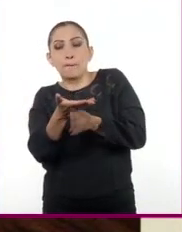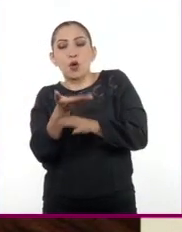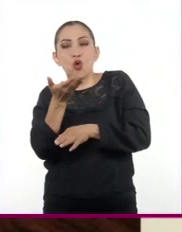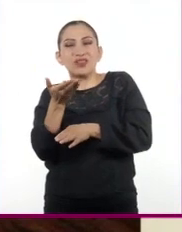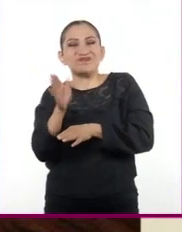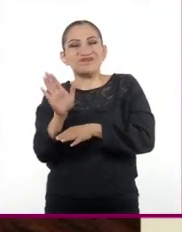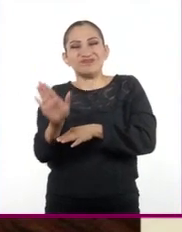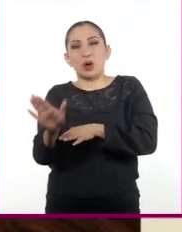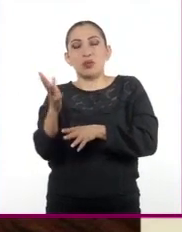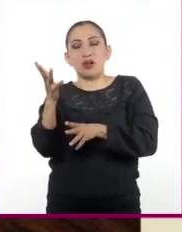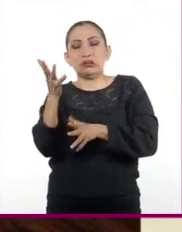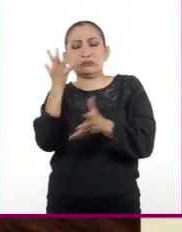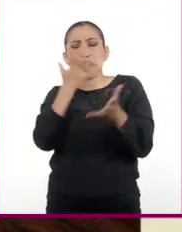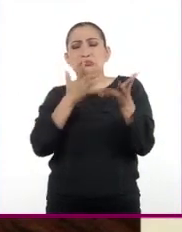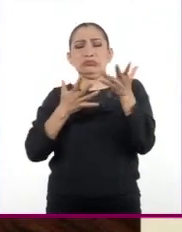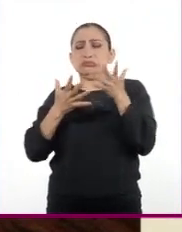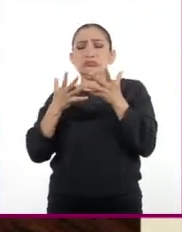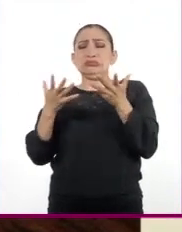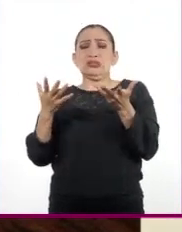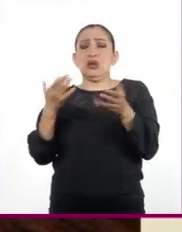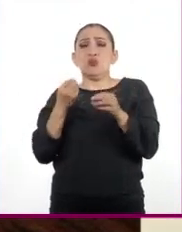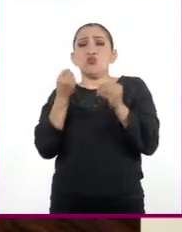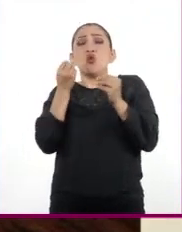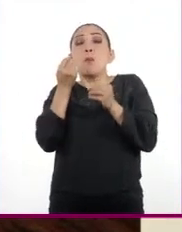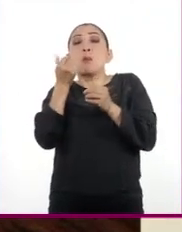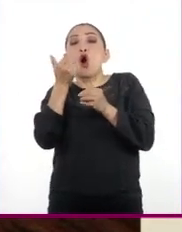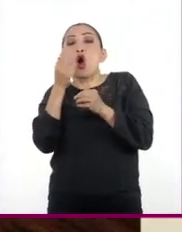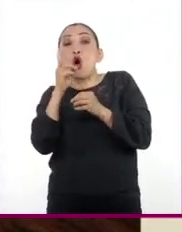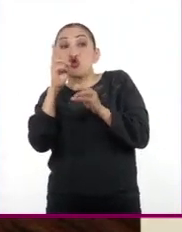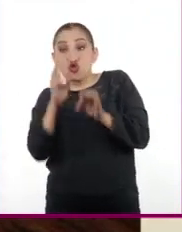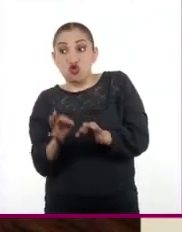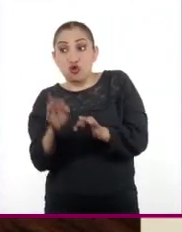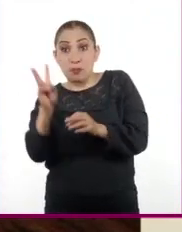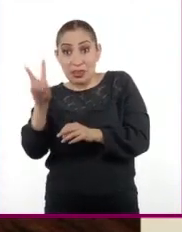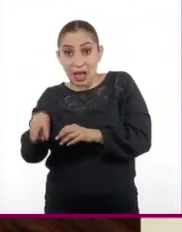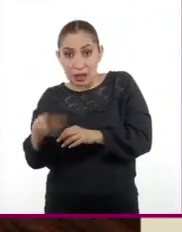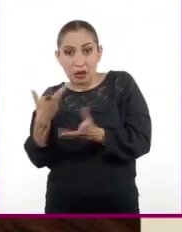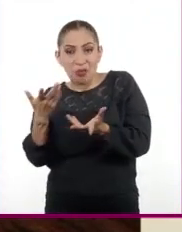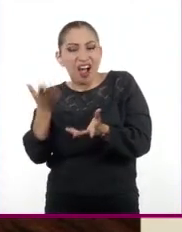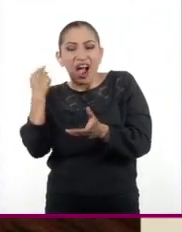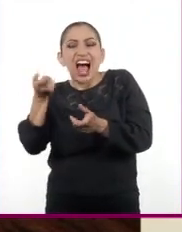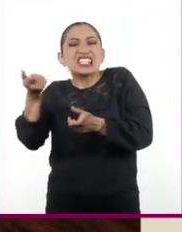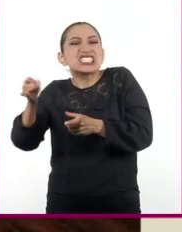muy caótica y con muy poco seguimiento de los casos, ¿no?